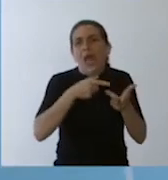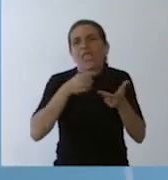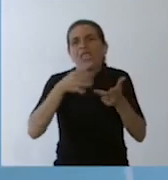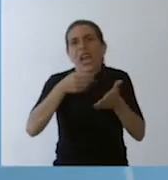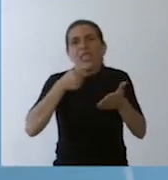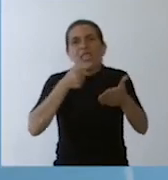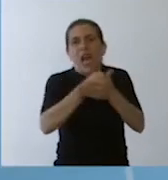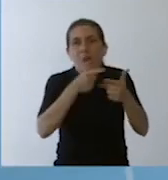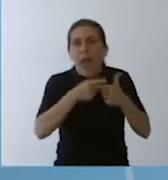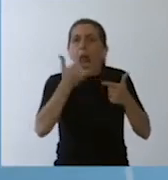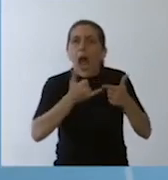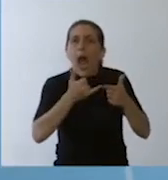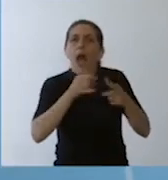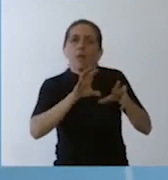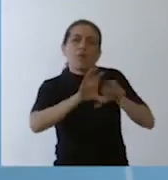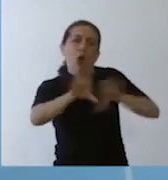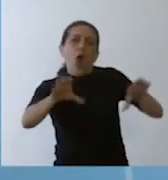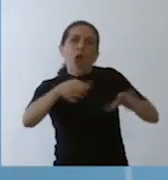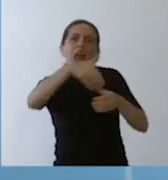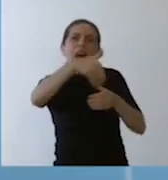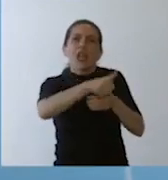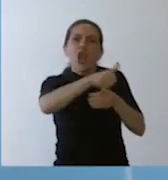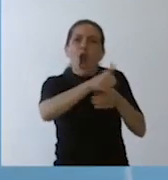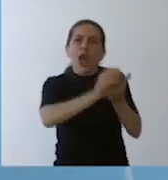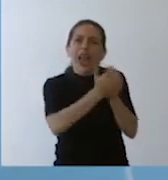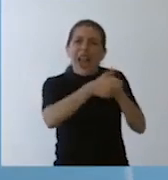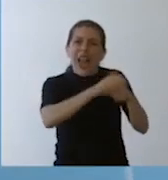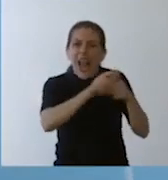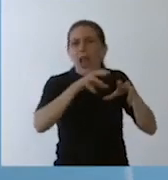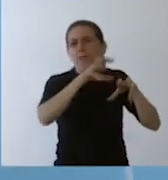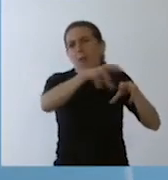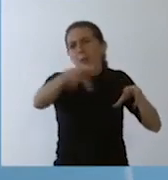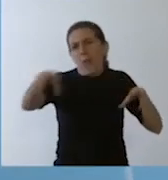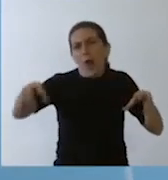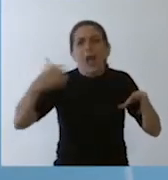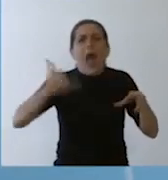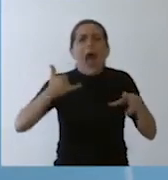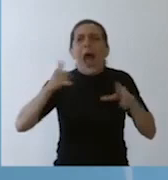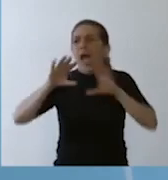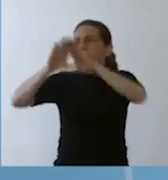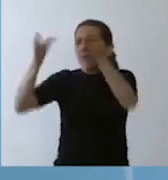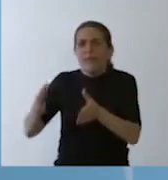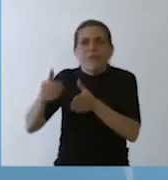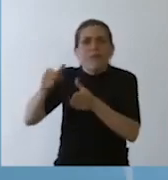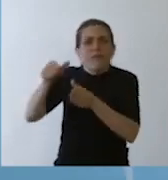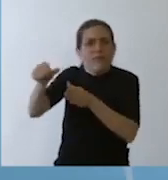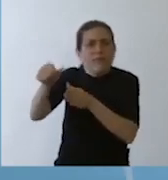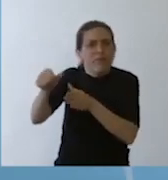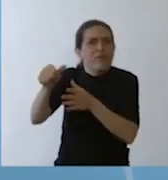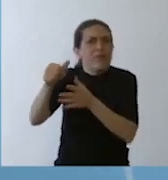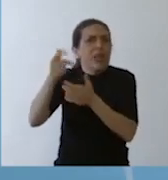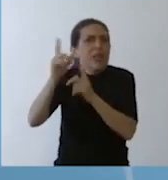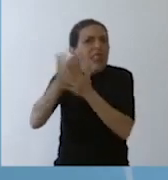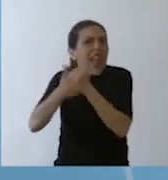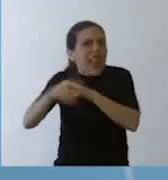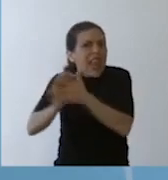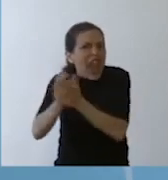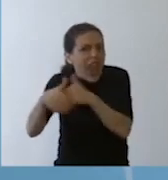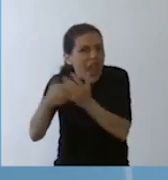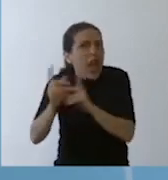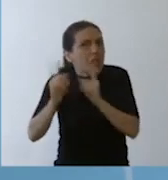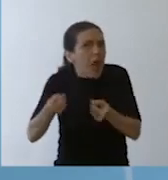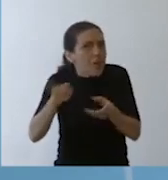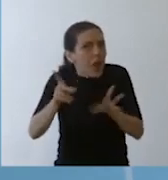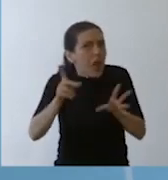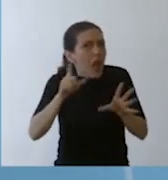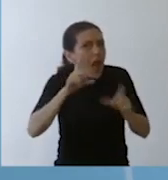medidas sanitarias, poniendo alcohol en gel en cada una de las terminales, puestos de higiene y obviamente informando mucho porque nos parece que es la manera